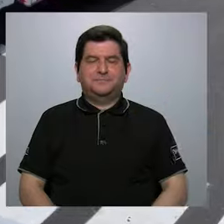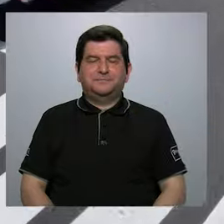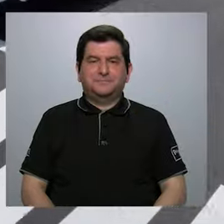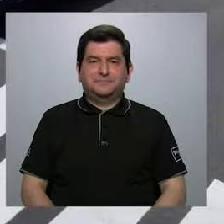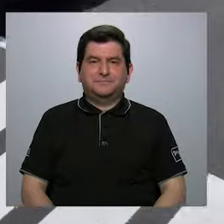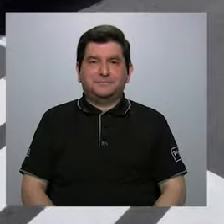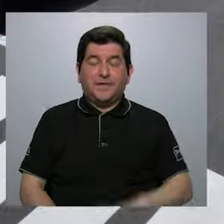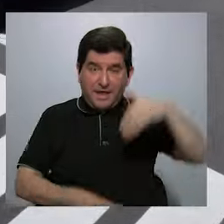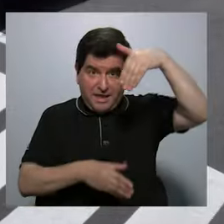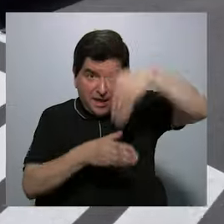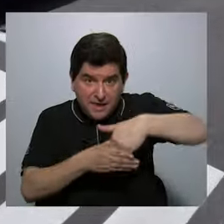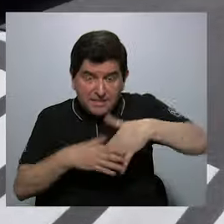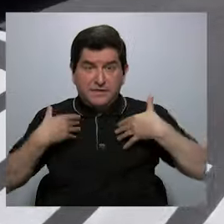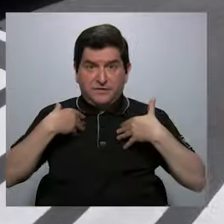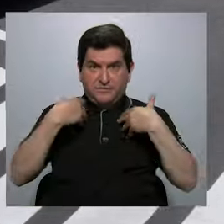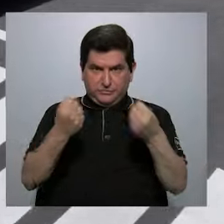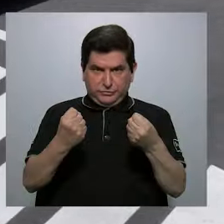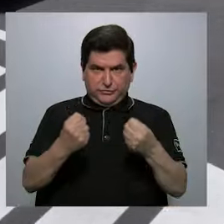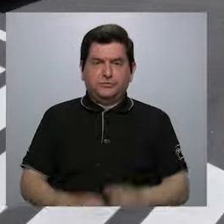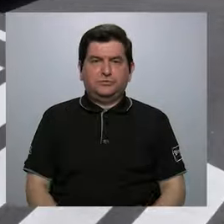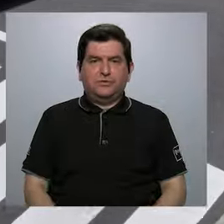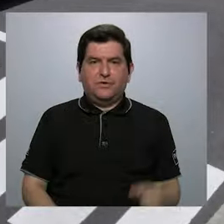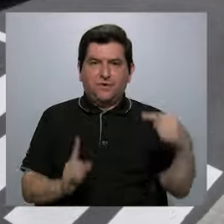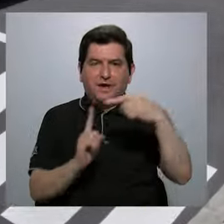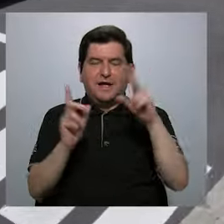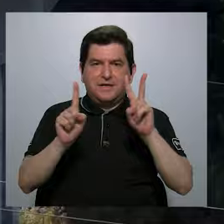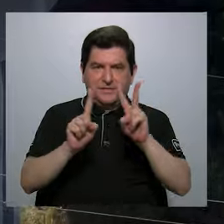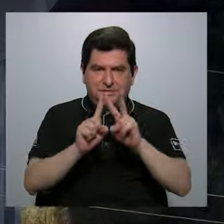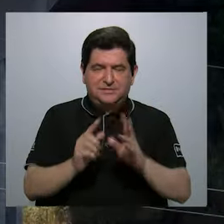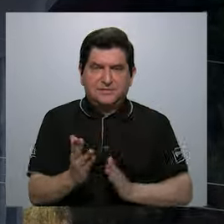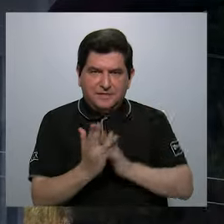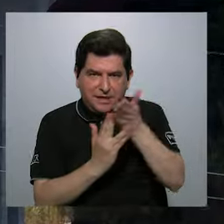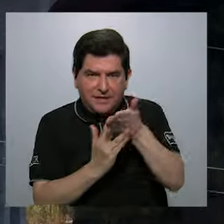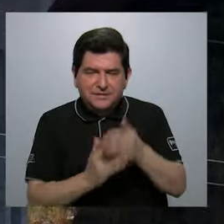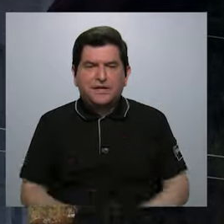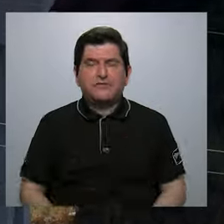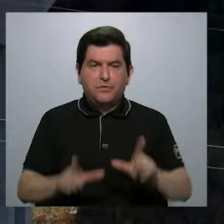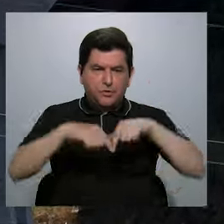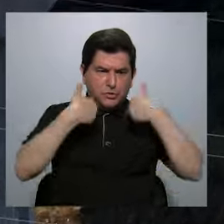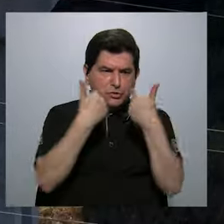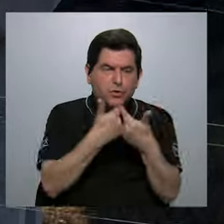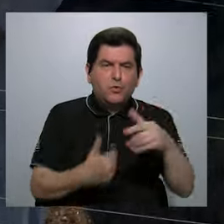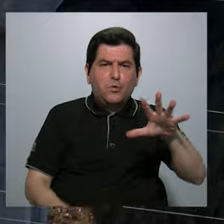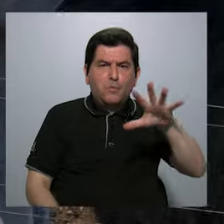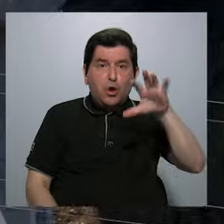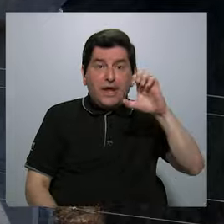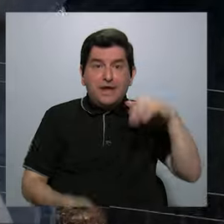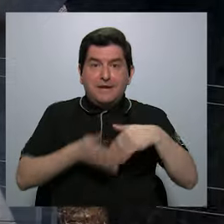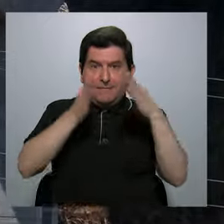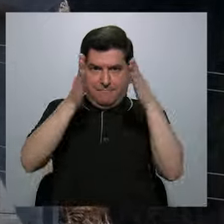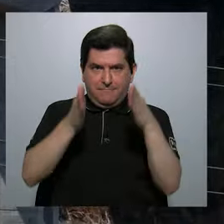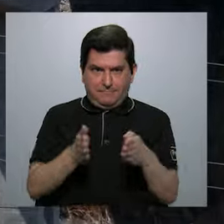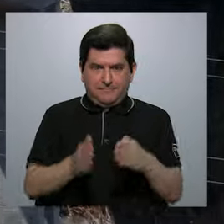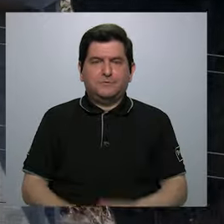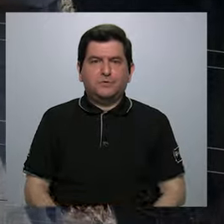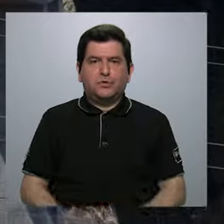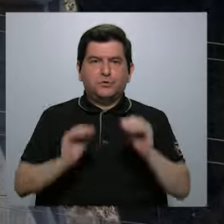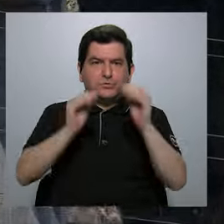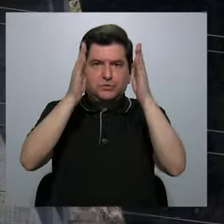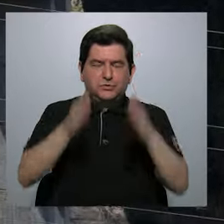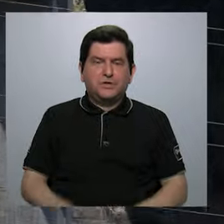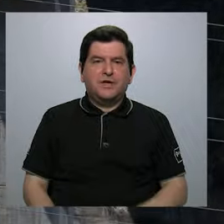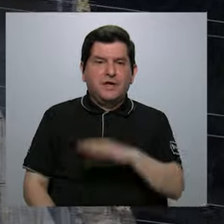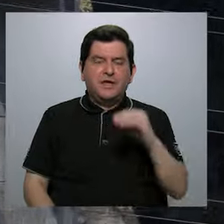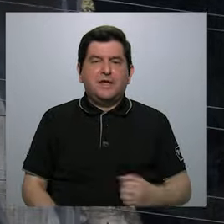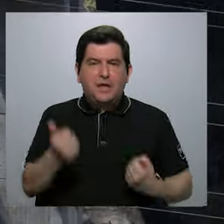La intervención en salud llegó a Nicoya a través de una caravana de más de 500 estudiantes, docentes